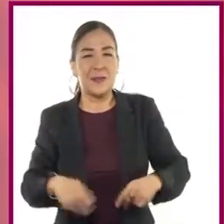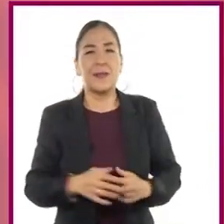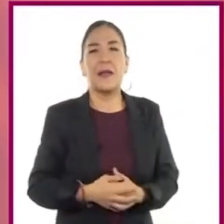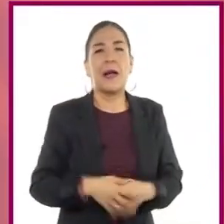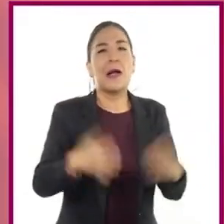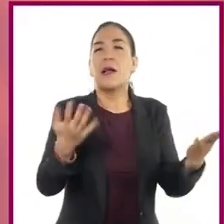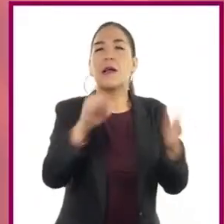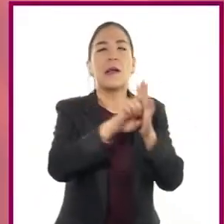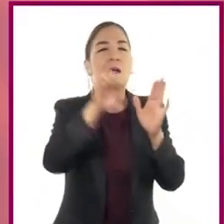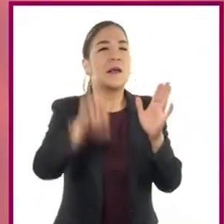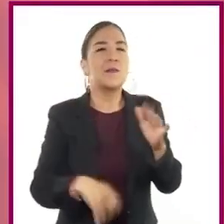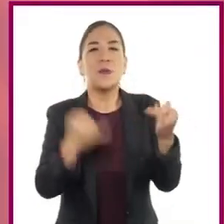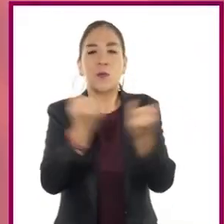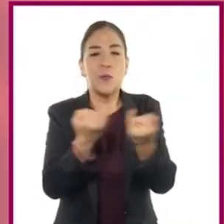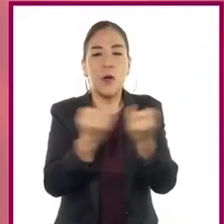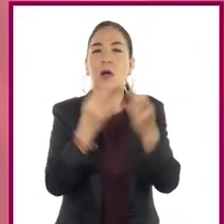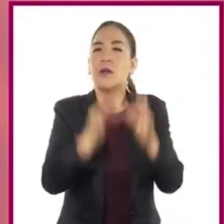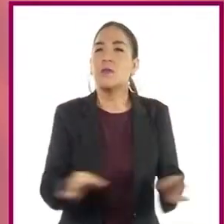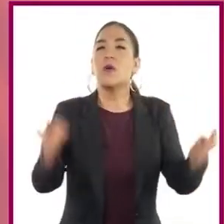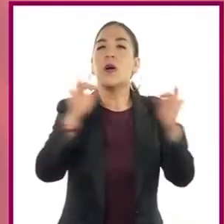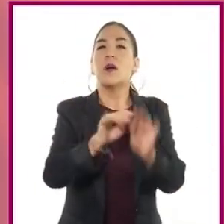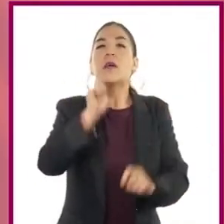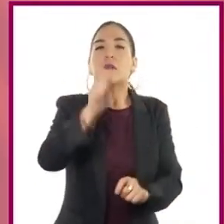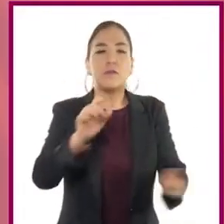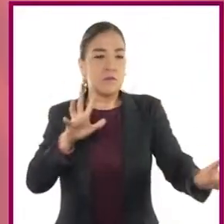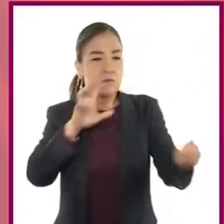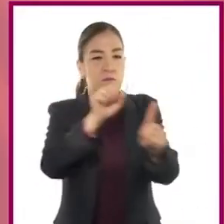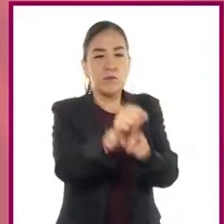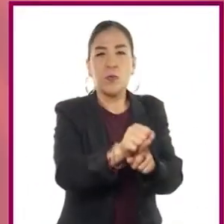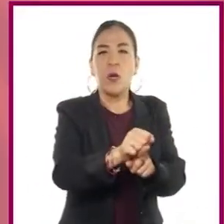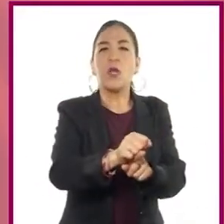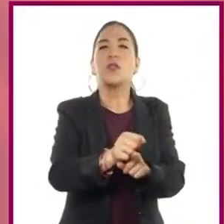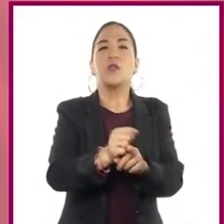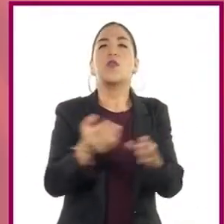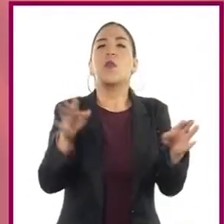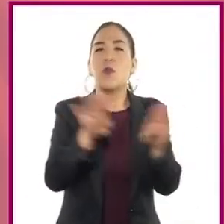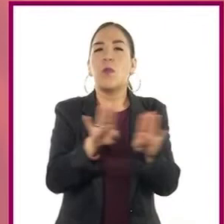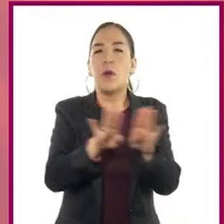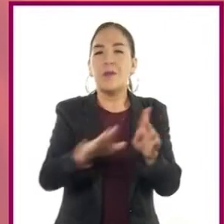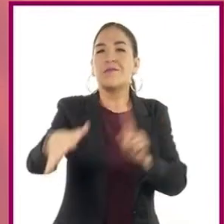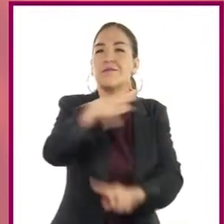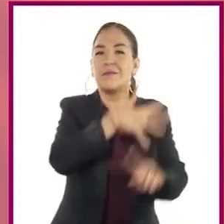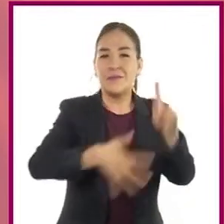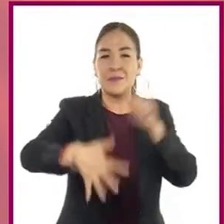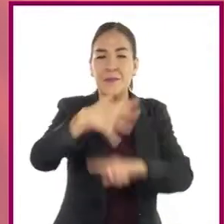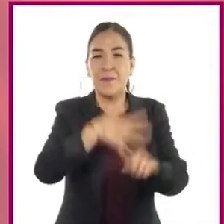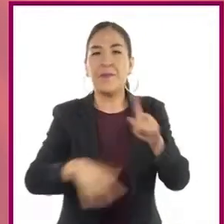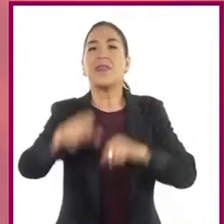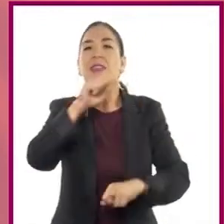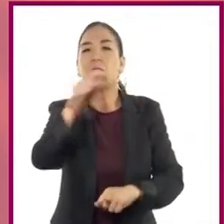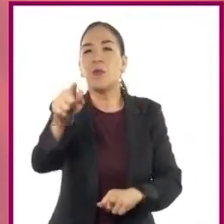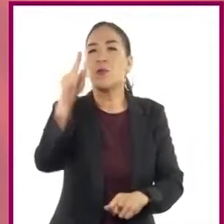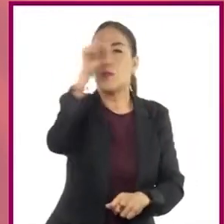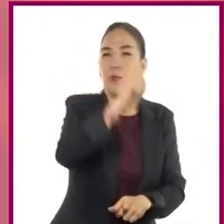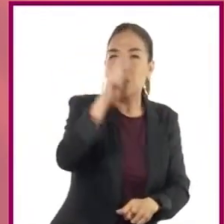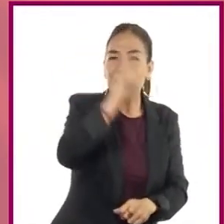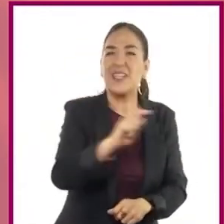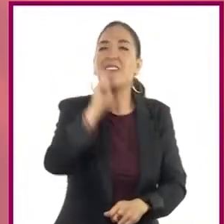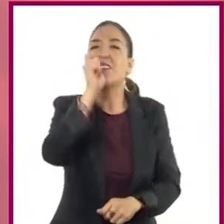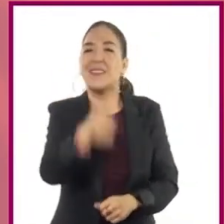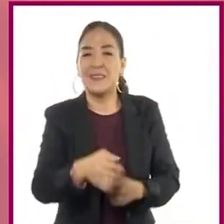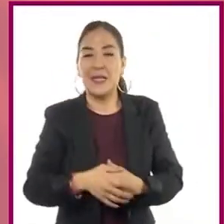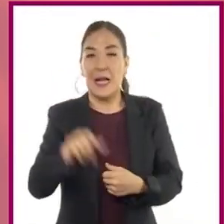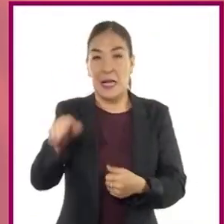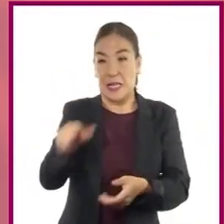como circunstancias vitales que se pueden reflejar en relación con el contexto y lo que sugiere.